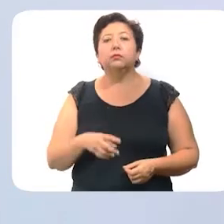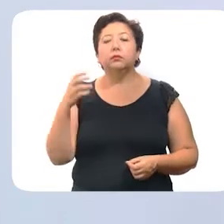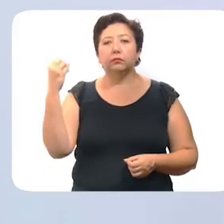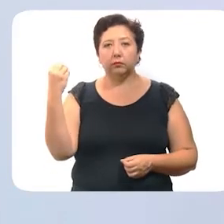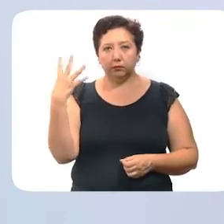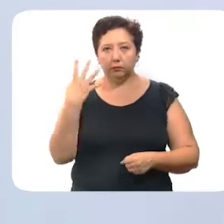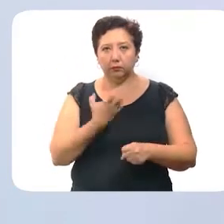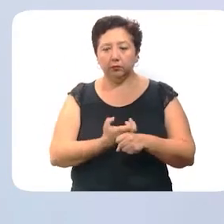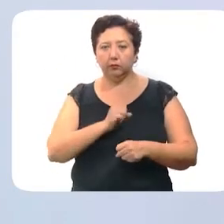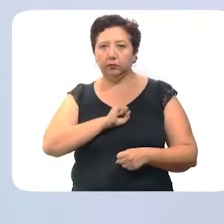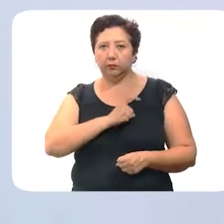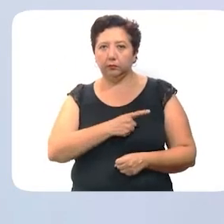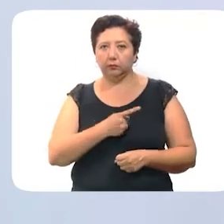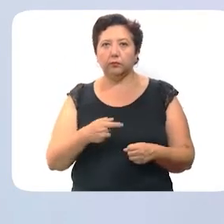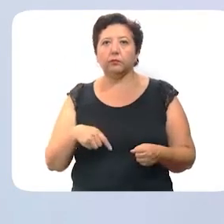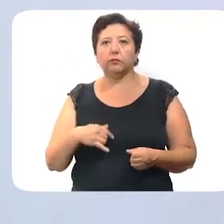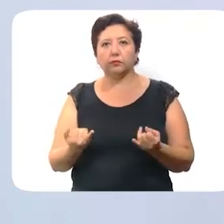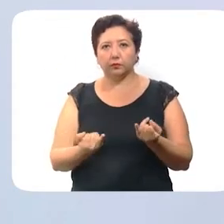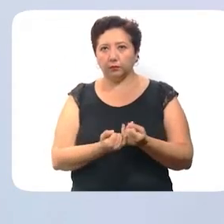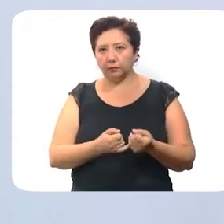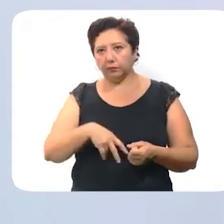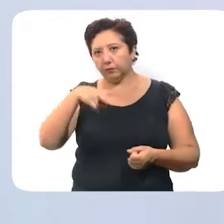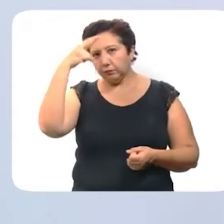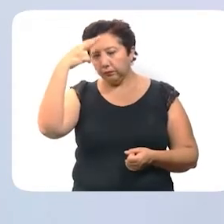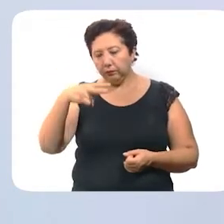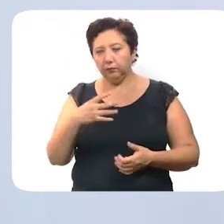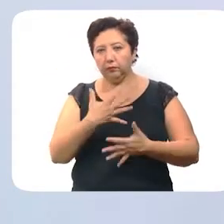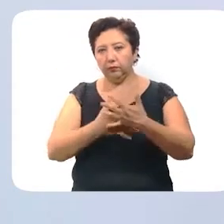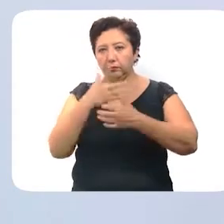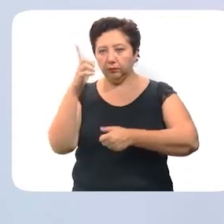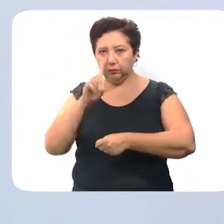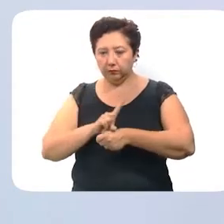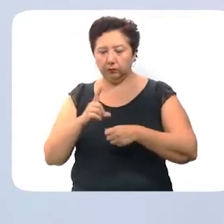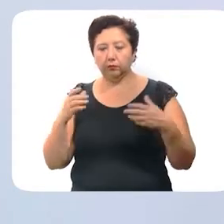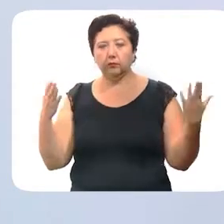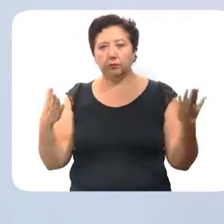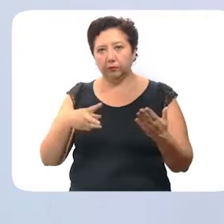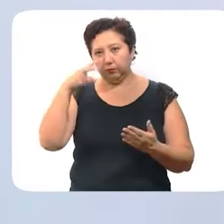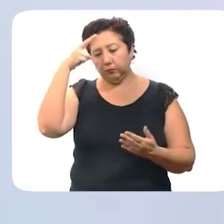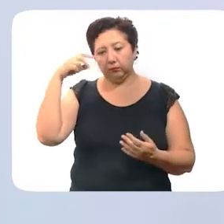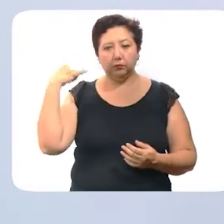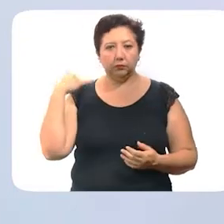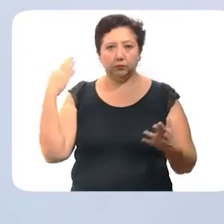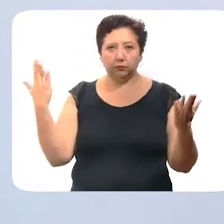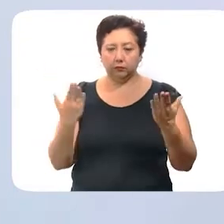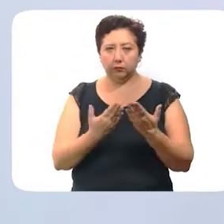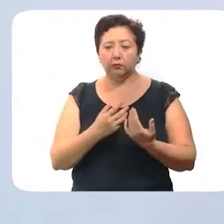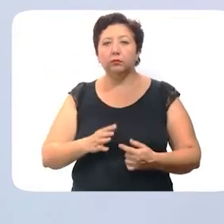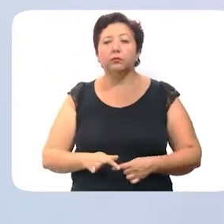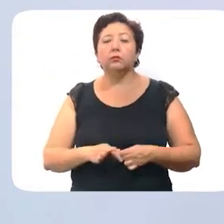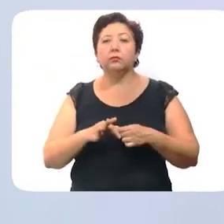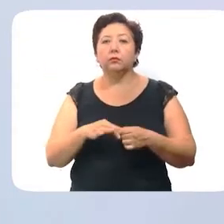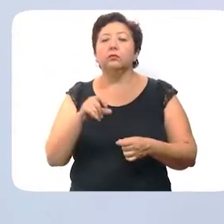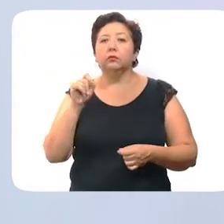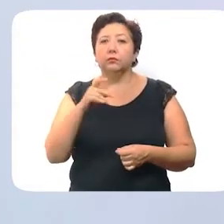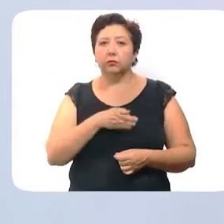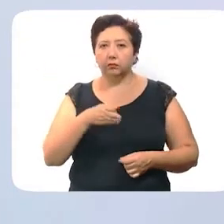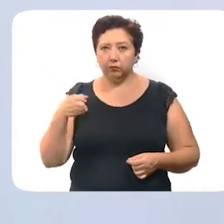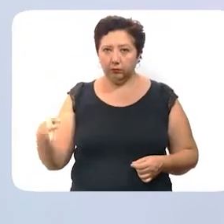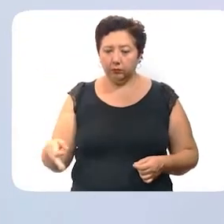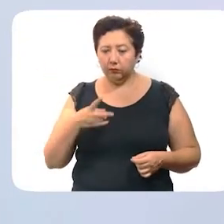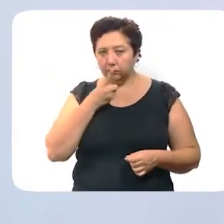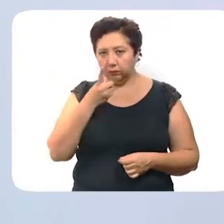el semáforo estatal de salud se va a dar a conocer cada 15 días con la finalidad de homologar fechas de presentación con el